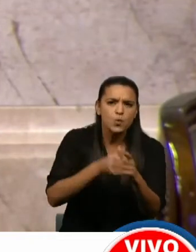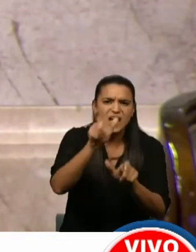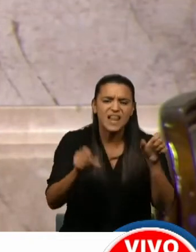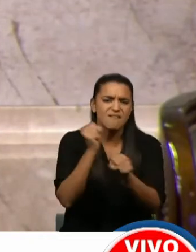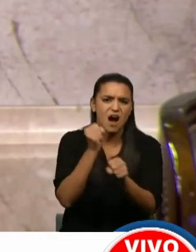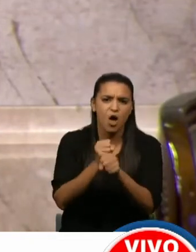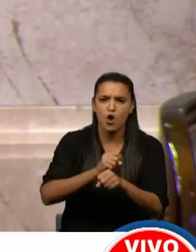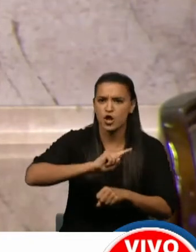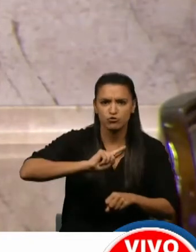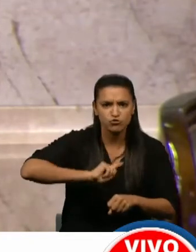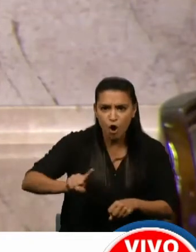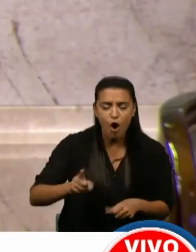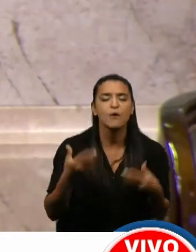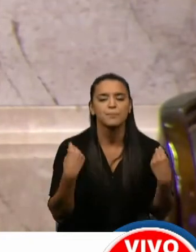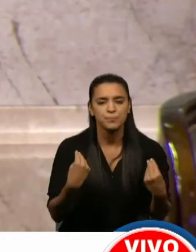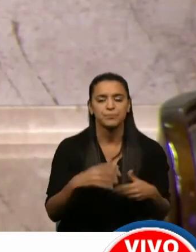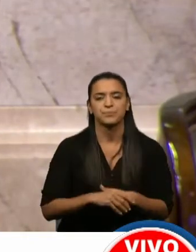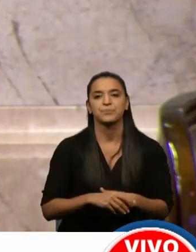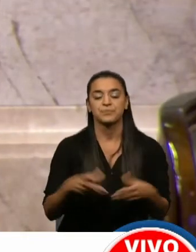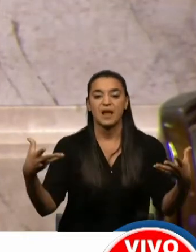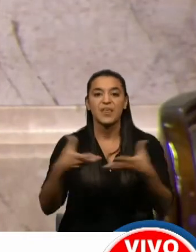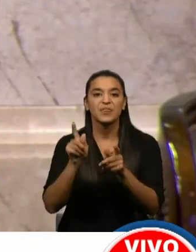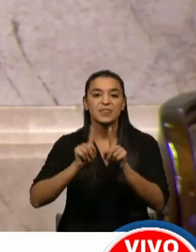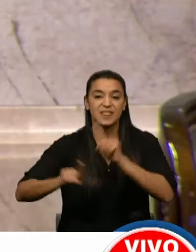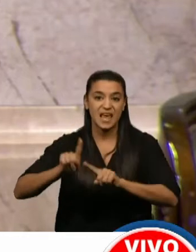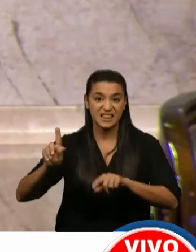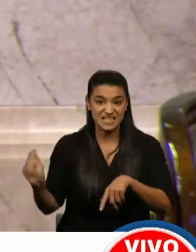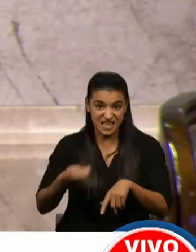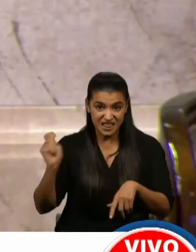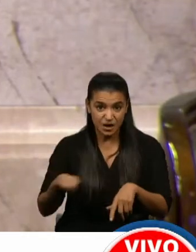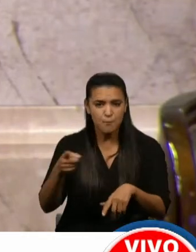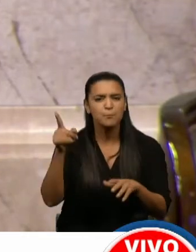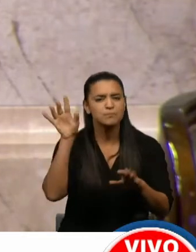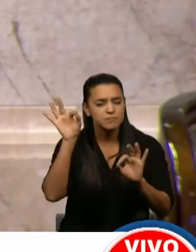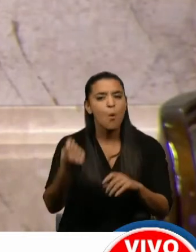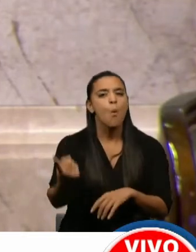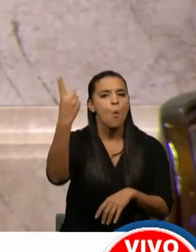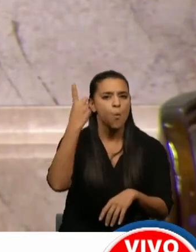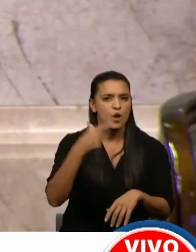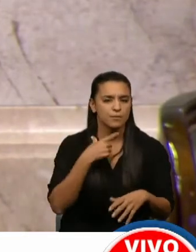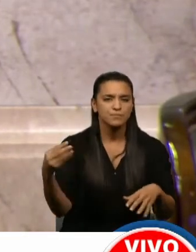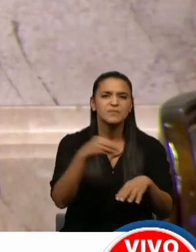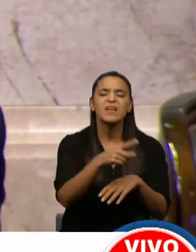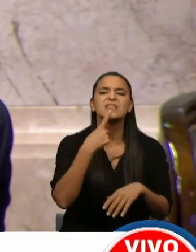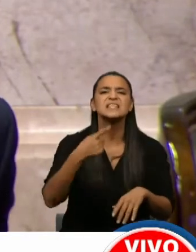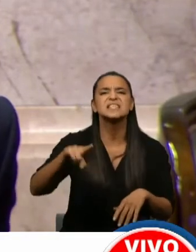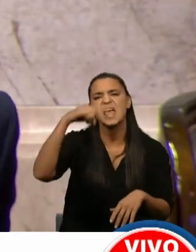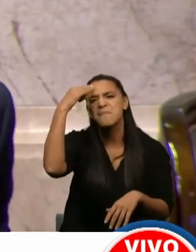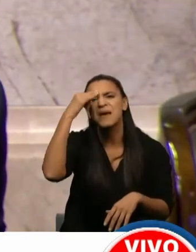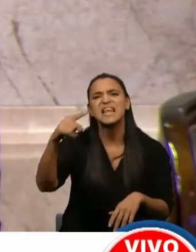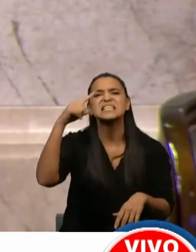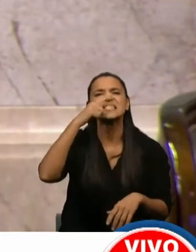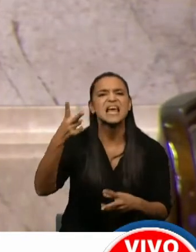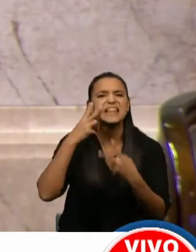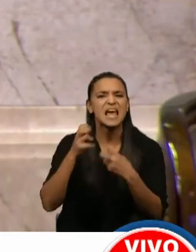se pudo, a un sector de dirigentes sindicales y puntualmente a uno, le inventaron 7 causas en